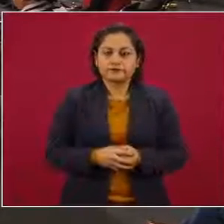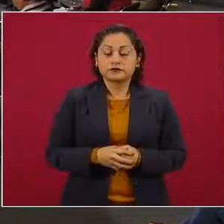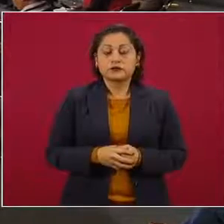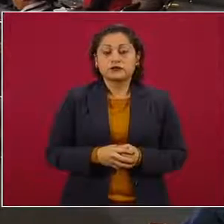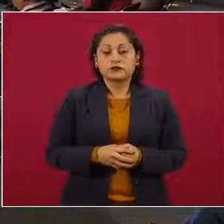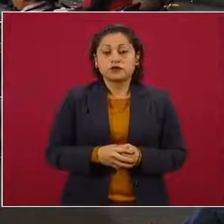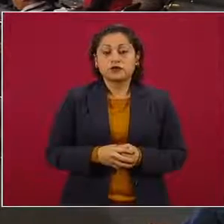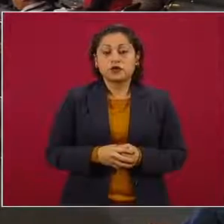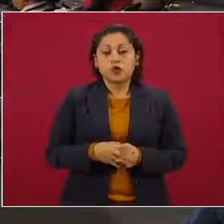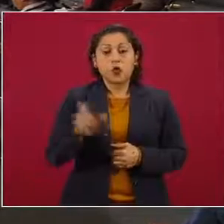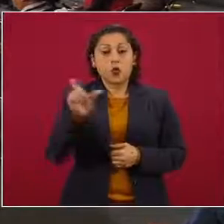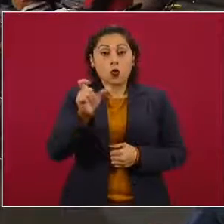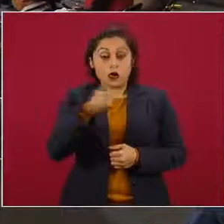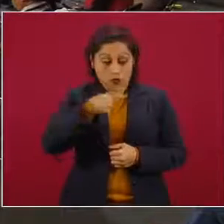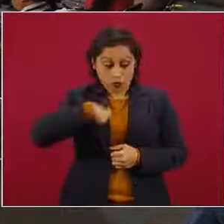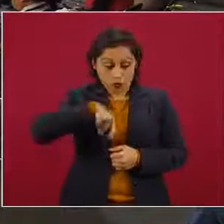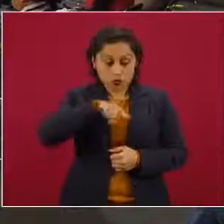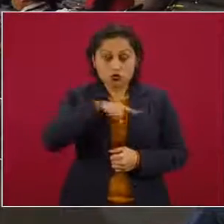habláramos Castilla,